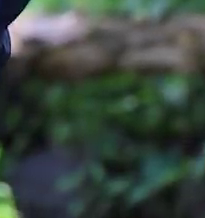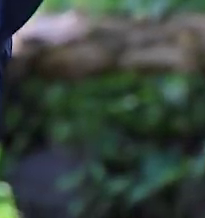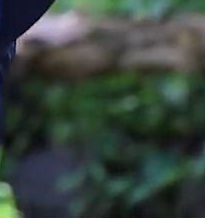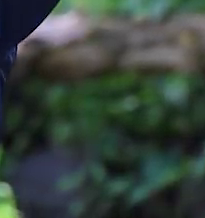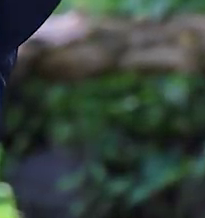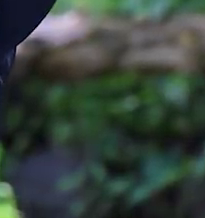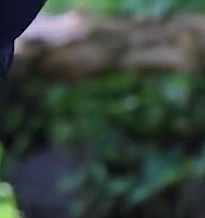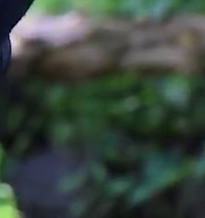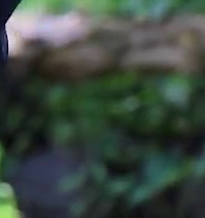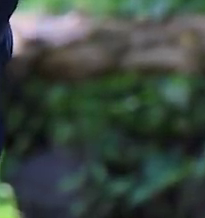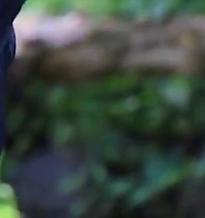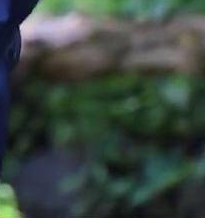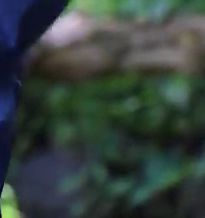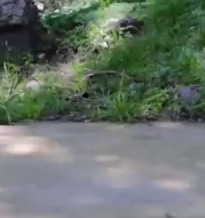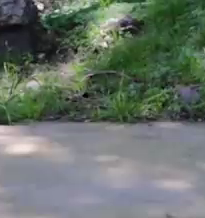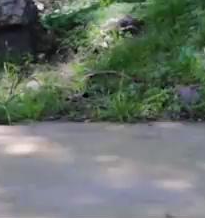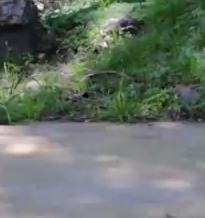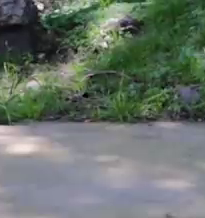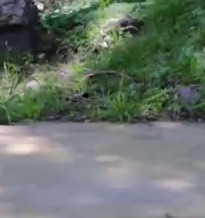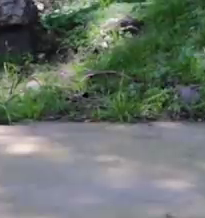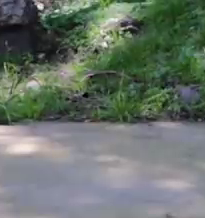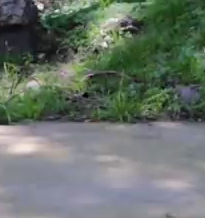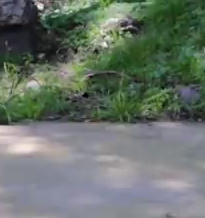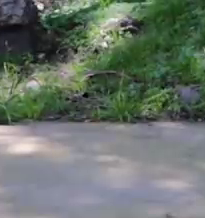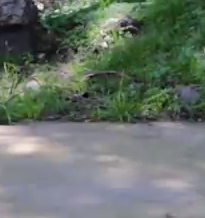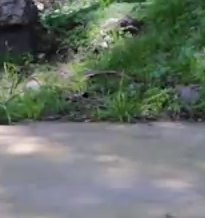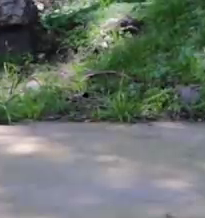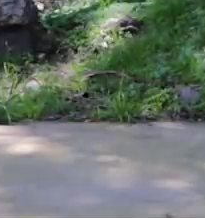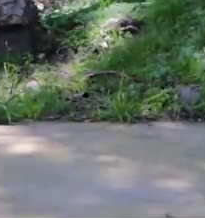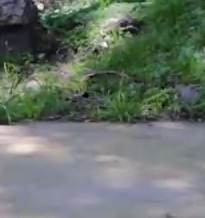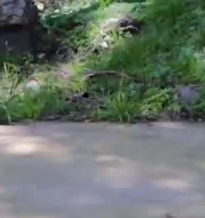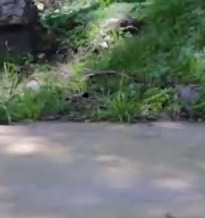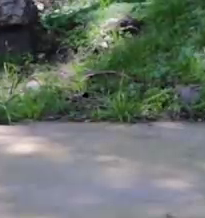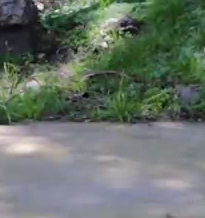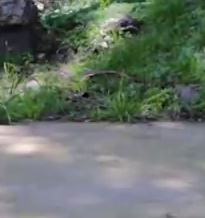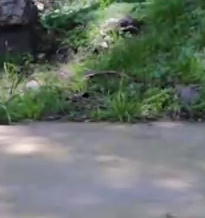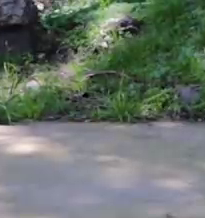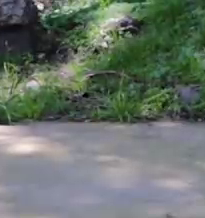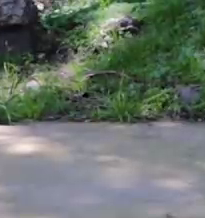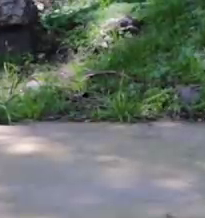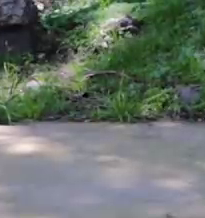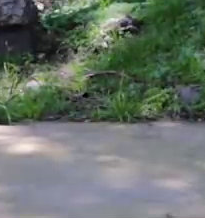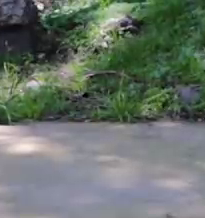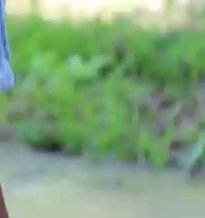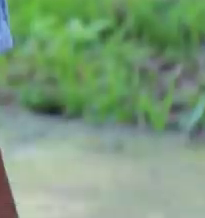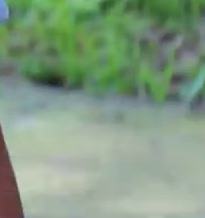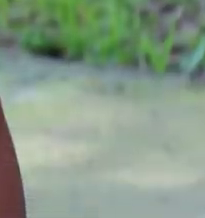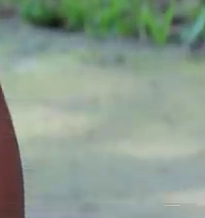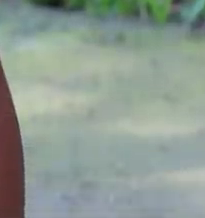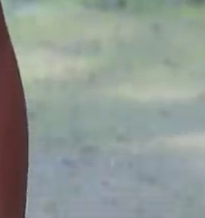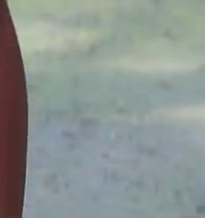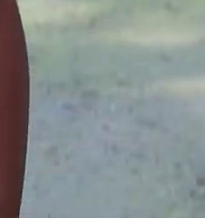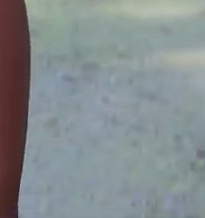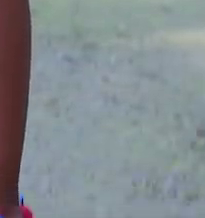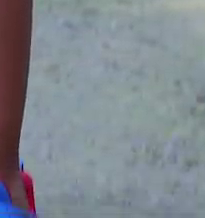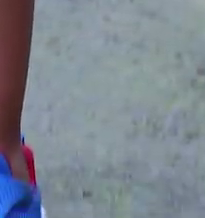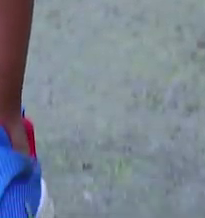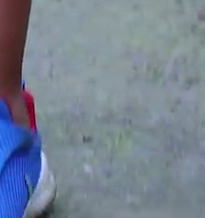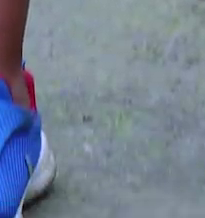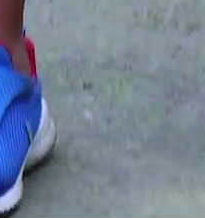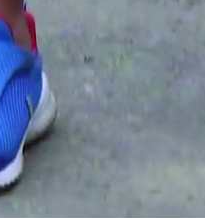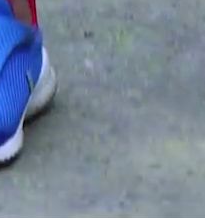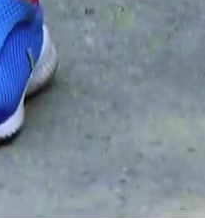Muy bien. Claro que sí. Bien. Descansamos, Jair. Bajamos los brazos.